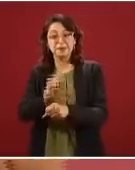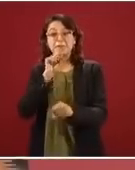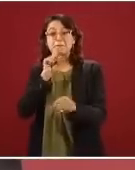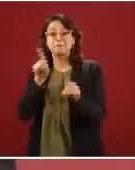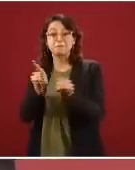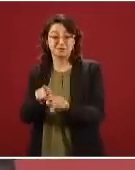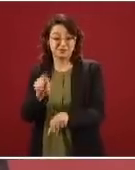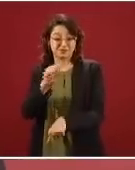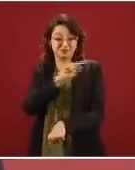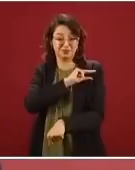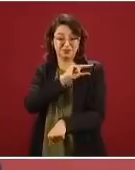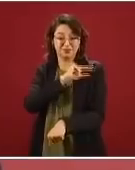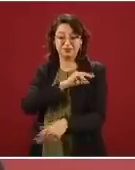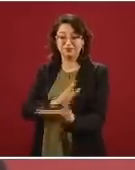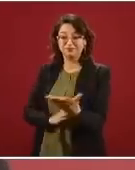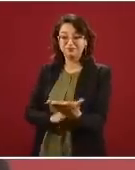privado,